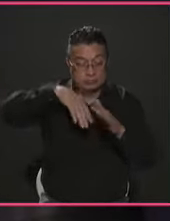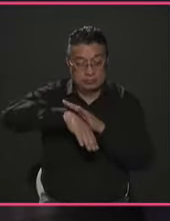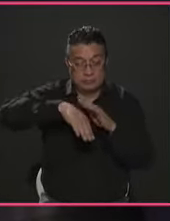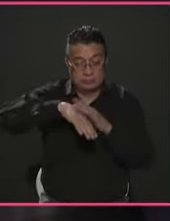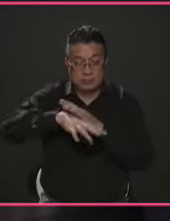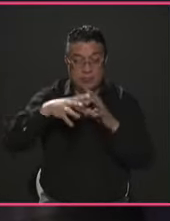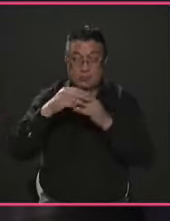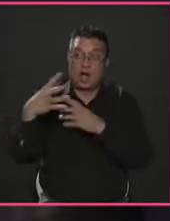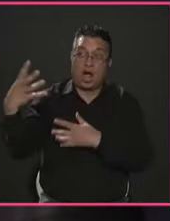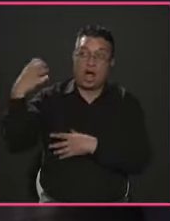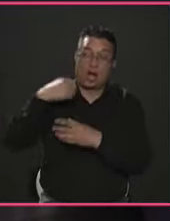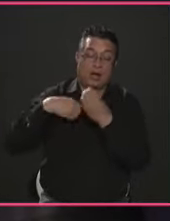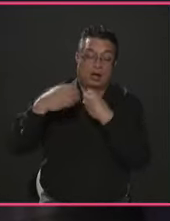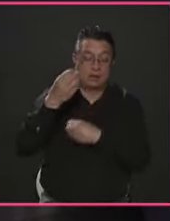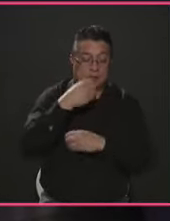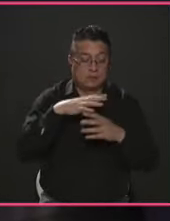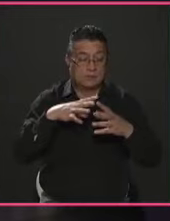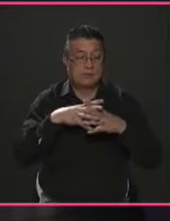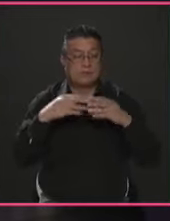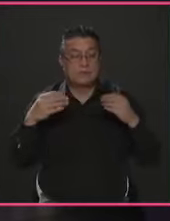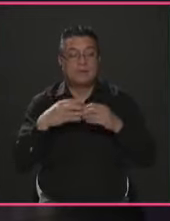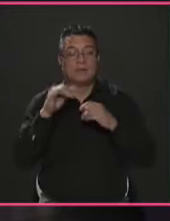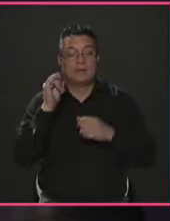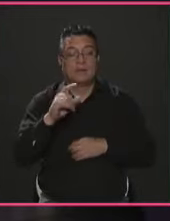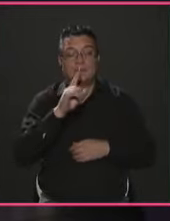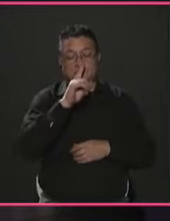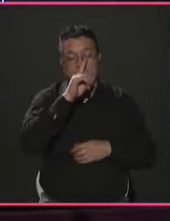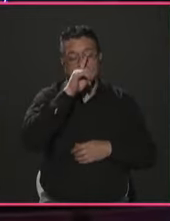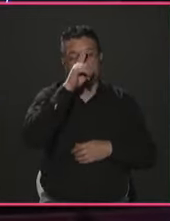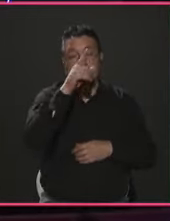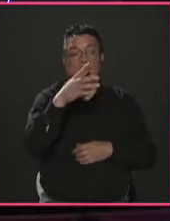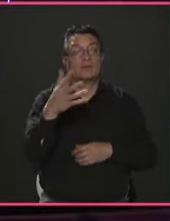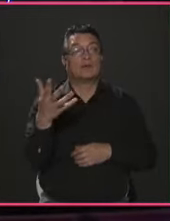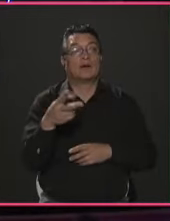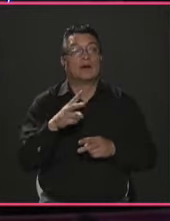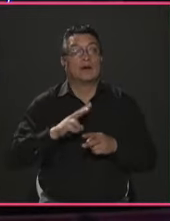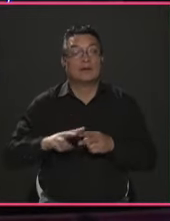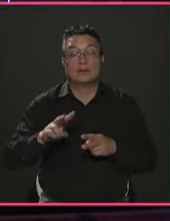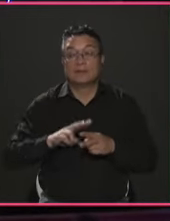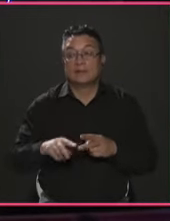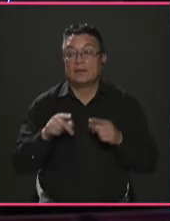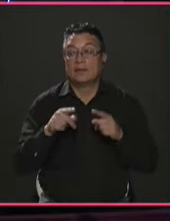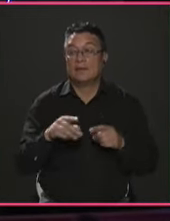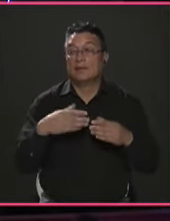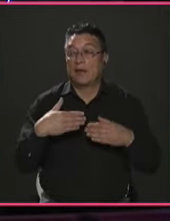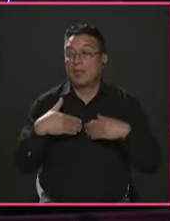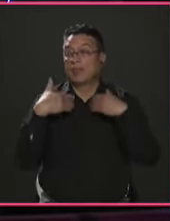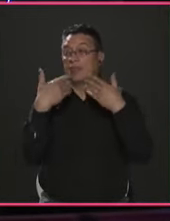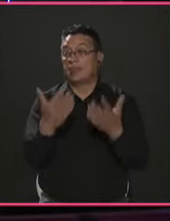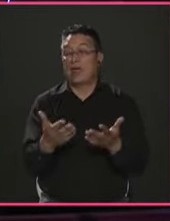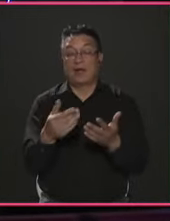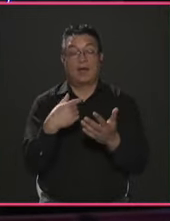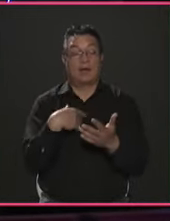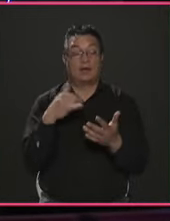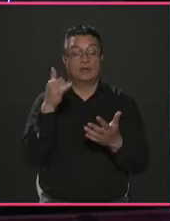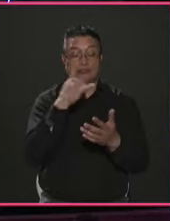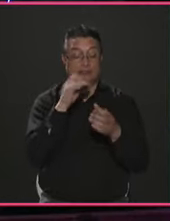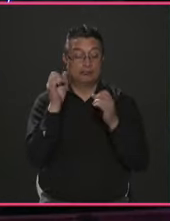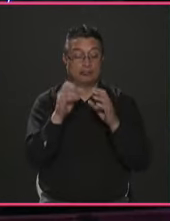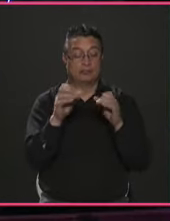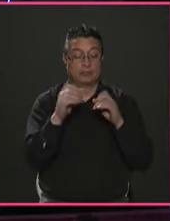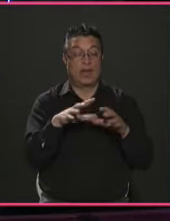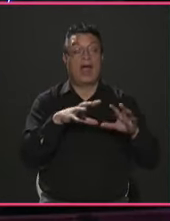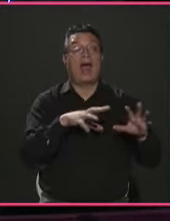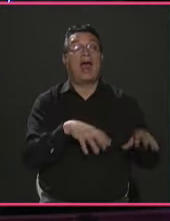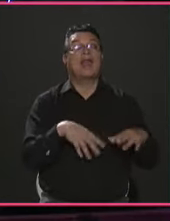de los depredadores y en los rituales lo que ocurre es que brindan ese desperdicio a los